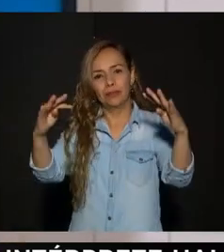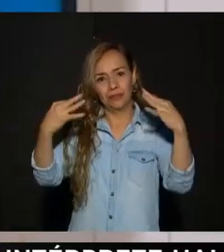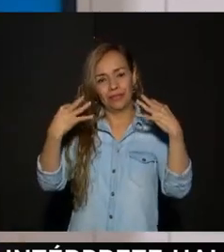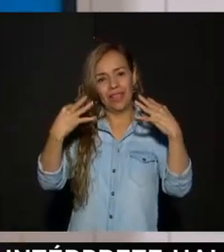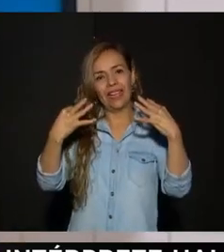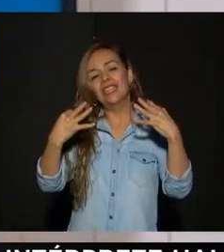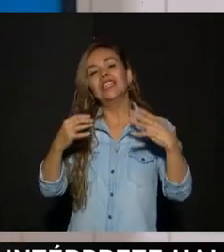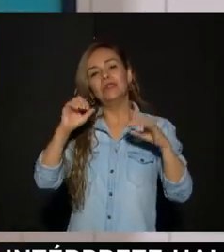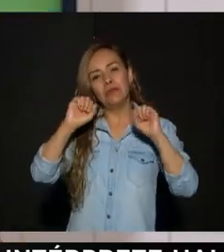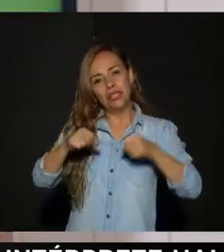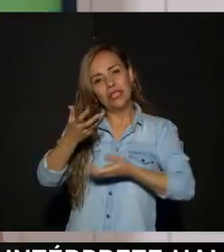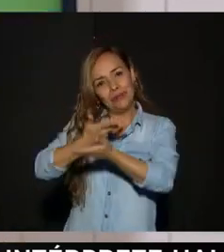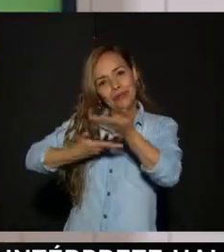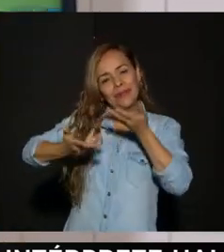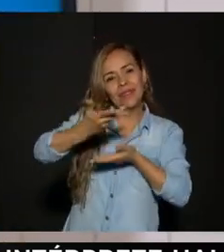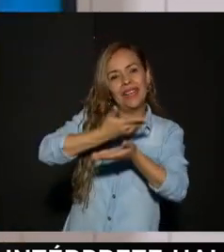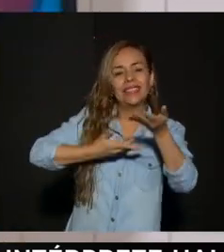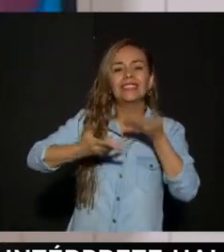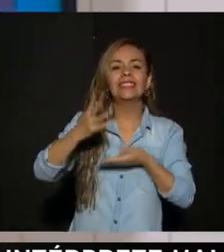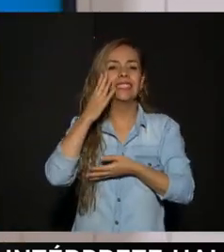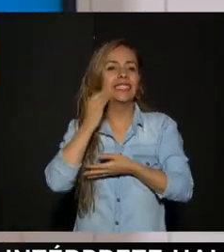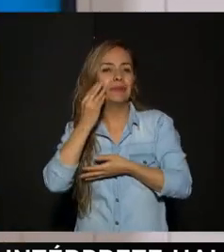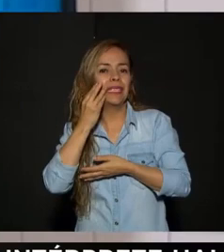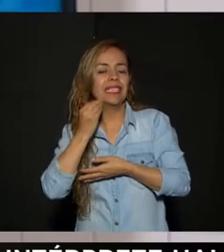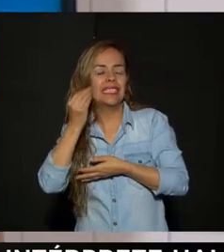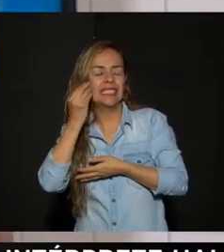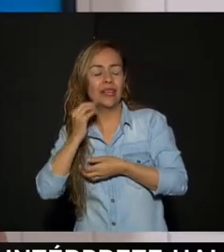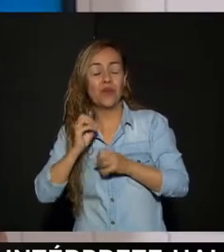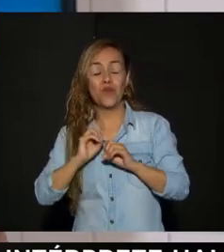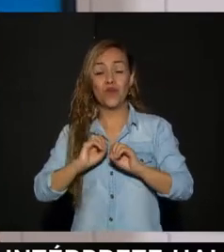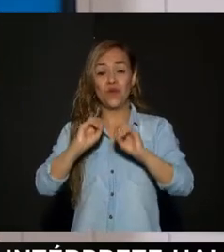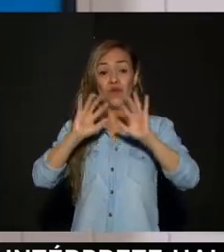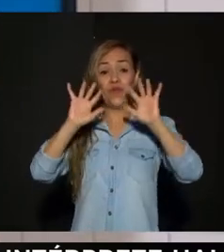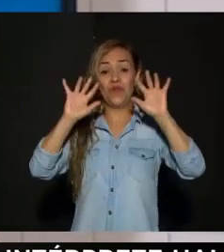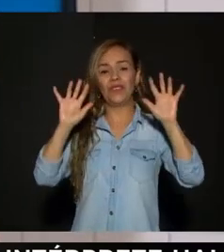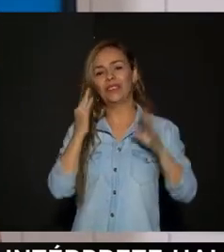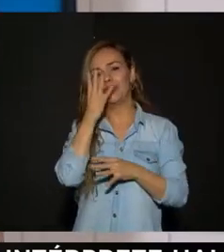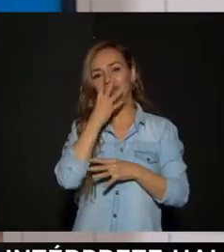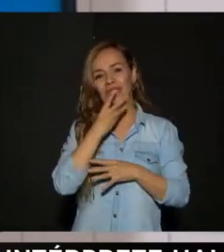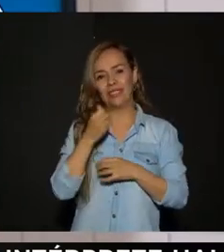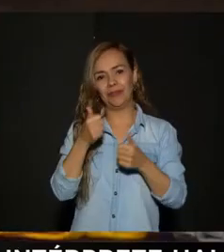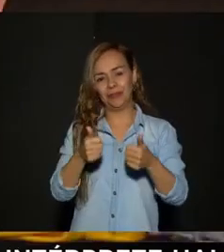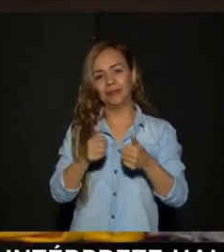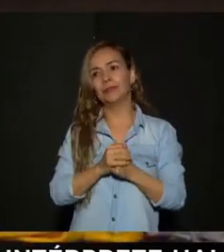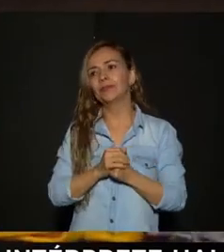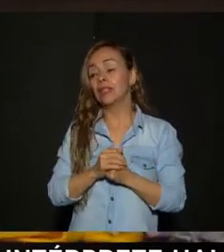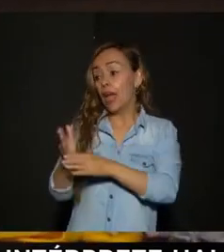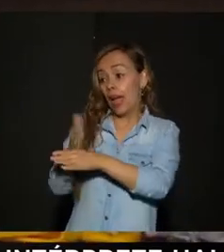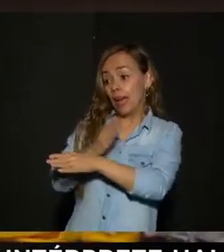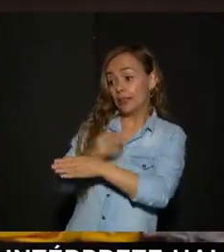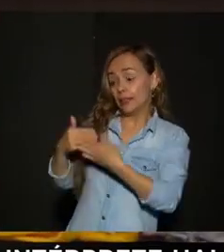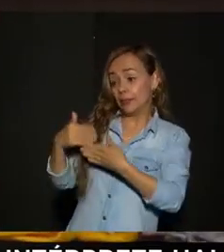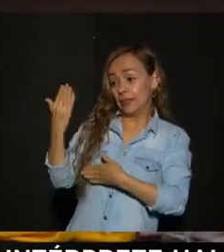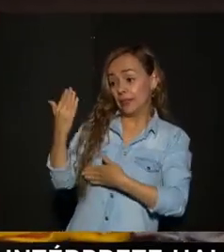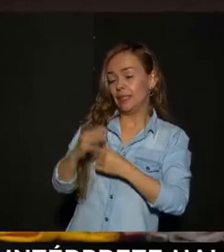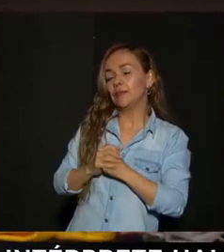el programa, que pueden compartir con nosotros todas estas experiencias mágicas que traemos para cada uno de ellos. Bueno, antes de empezar la conversación, a mí